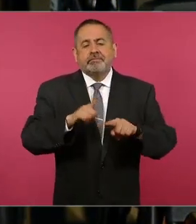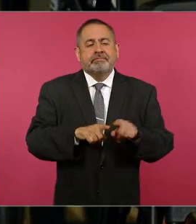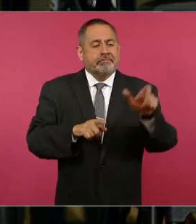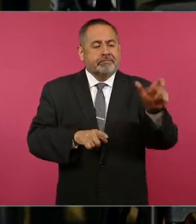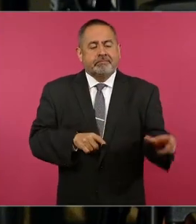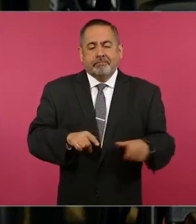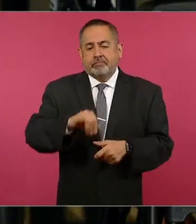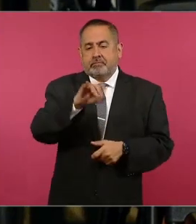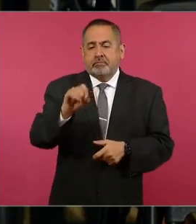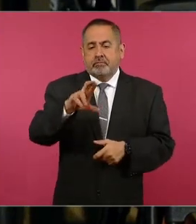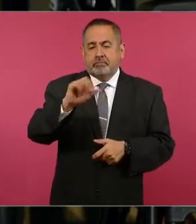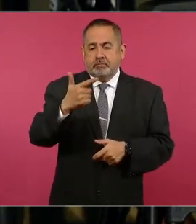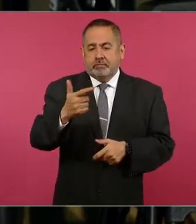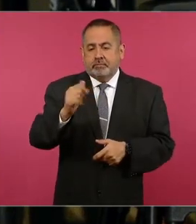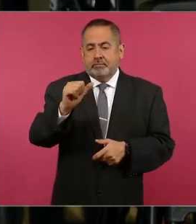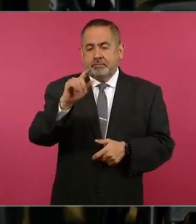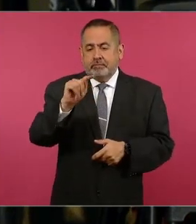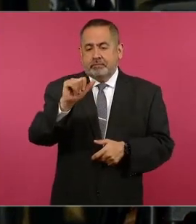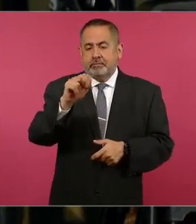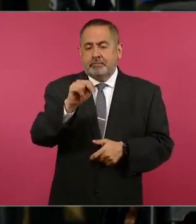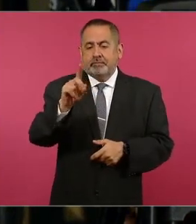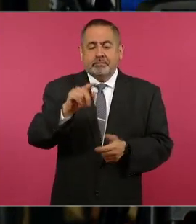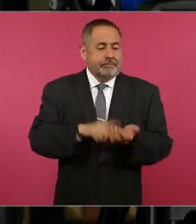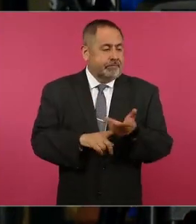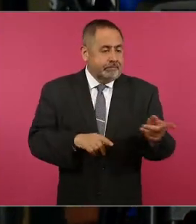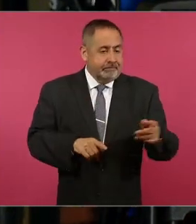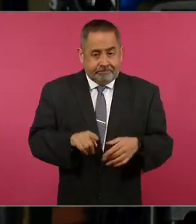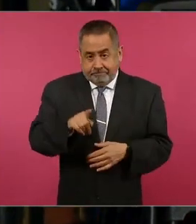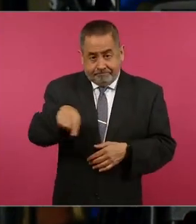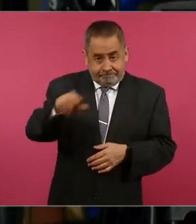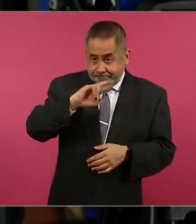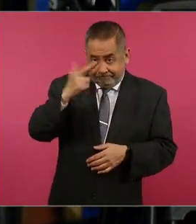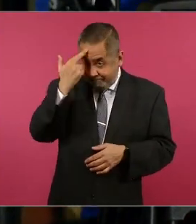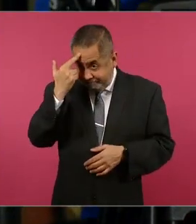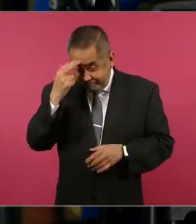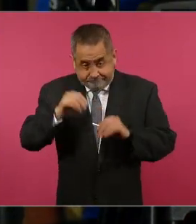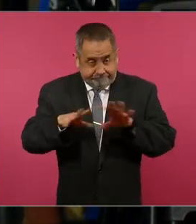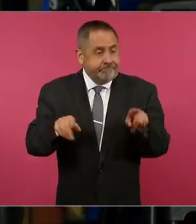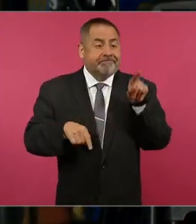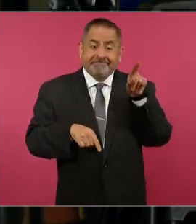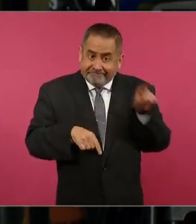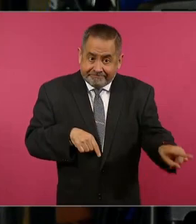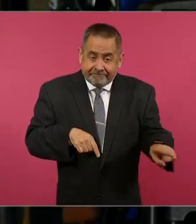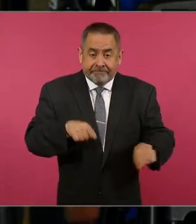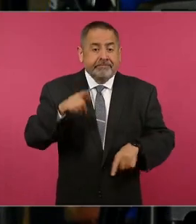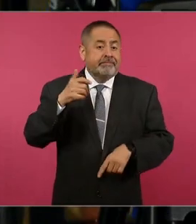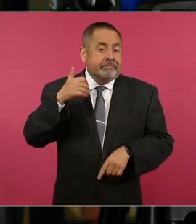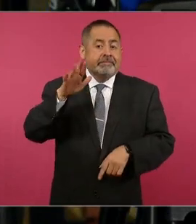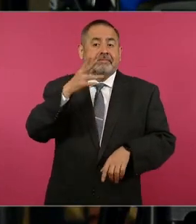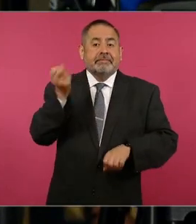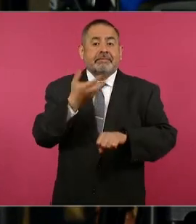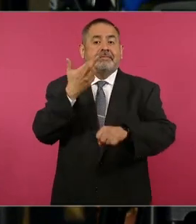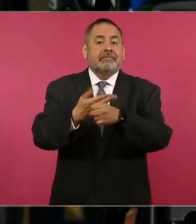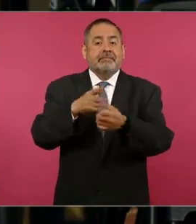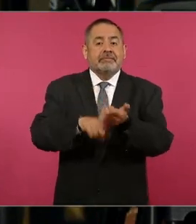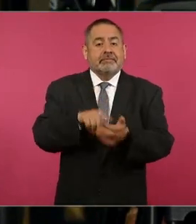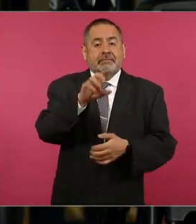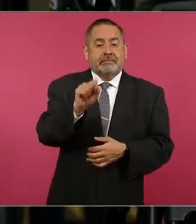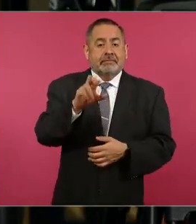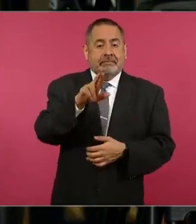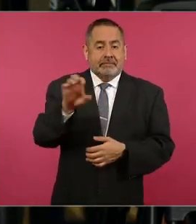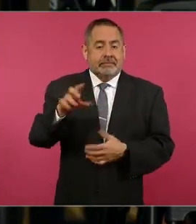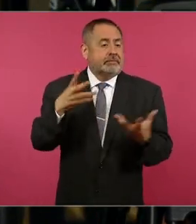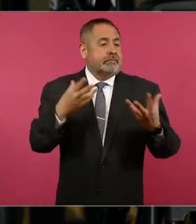Jorge Castañeda Gutmann para quien no recuerda pues este personaje fue secretario de relaciones exteriores en el